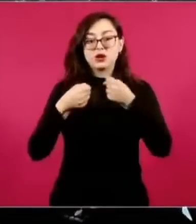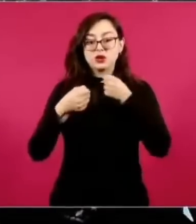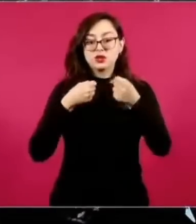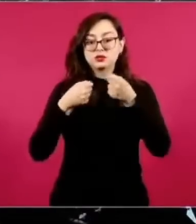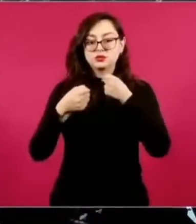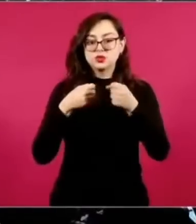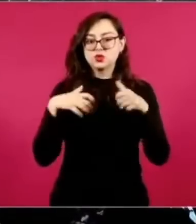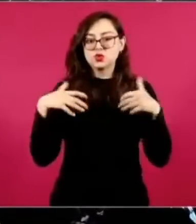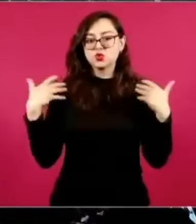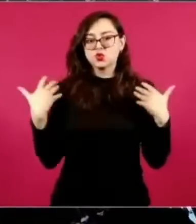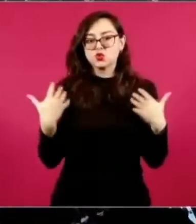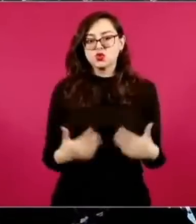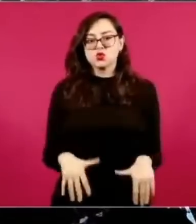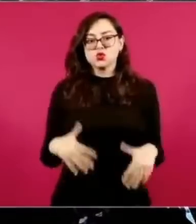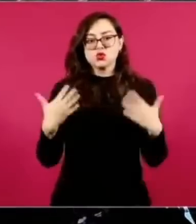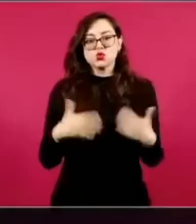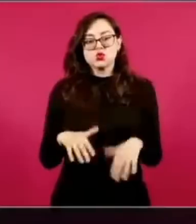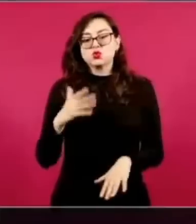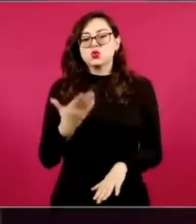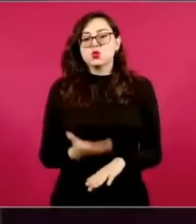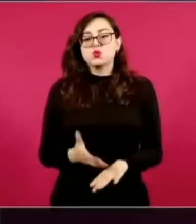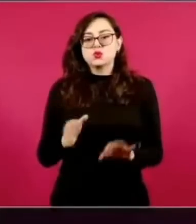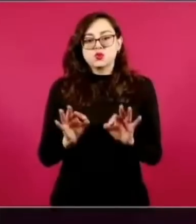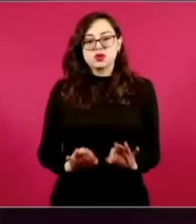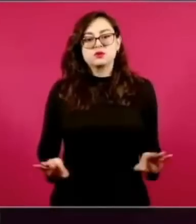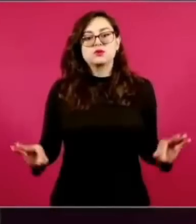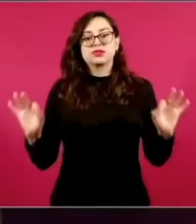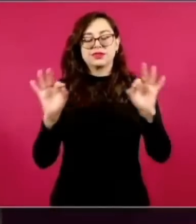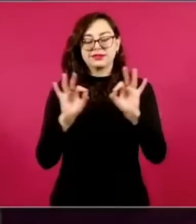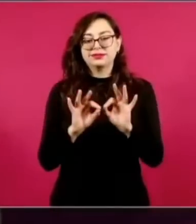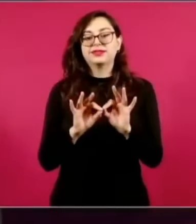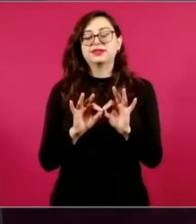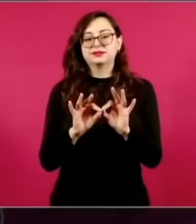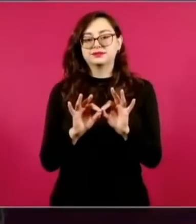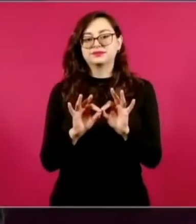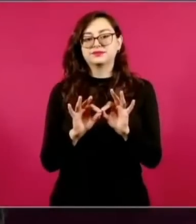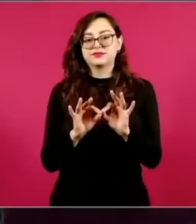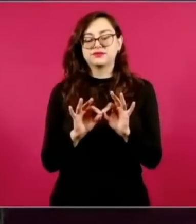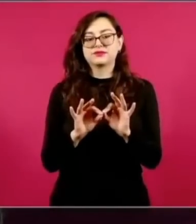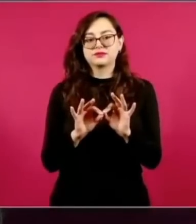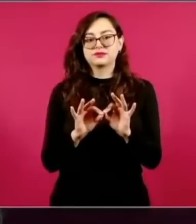ha jugado un papel fundamental en las transformaciones.